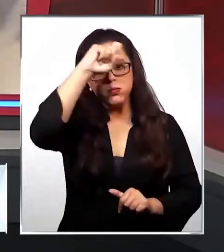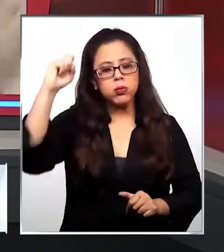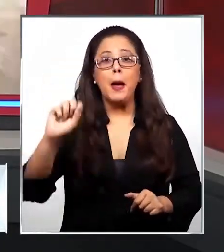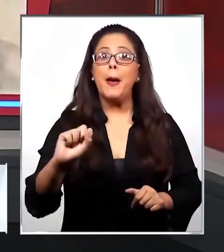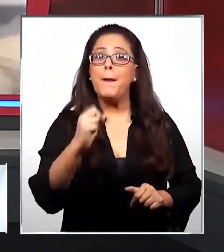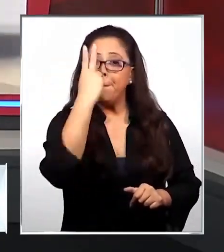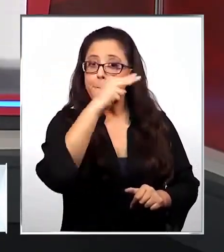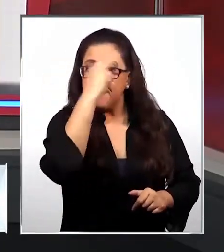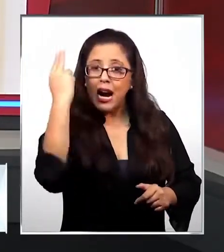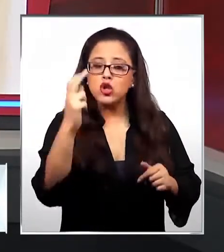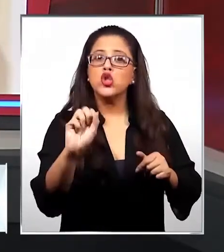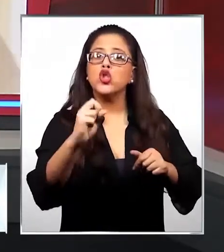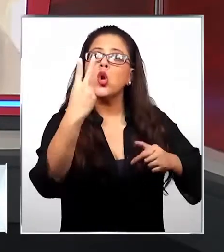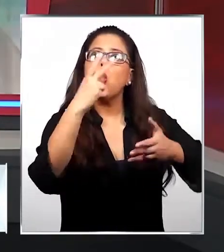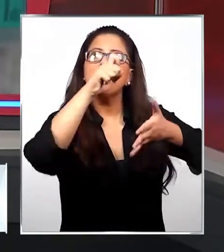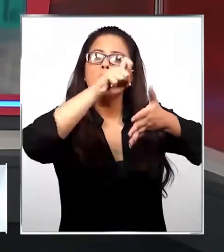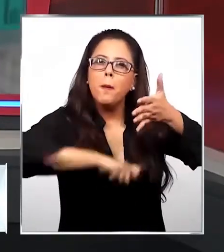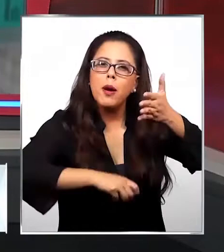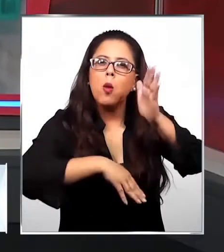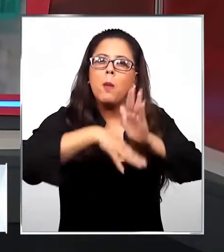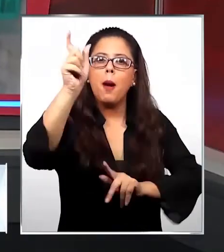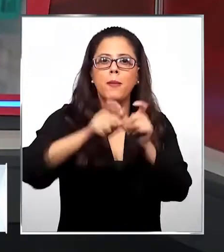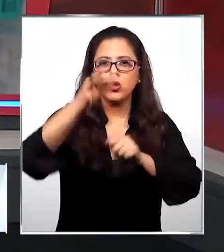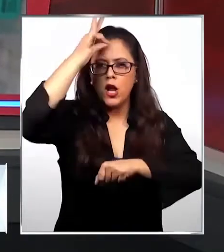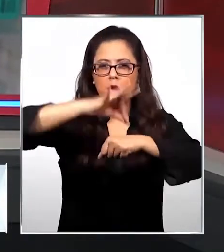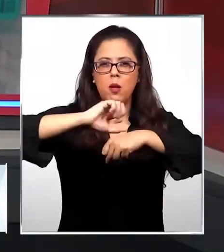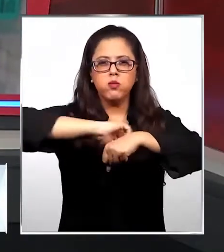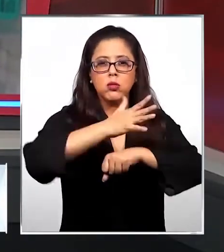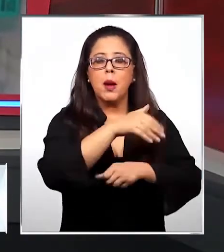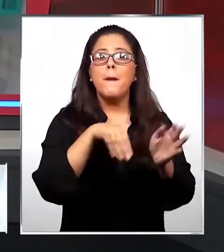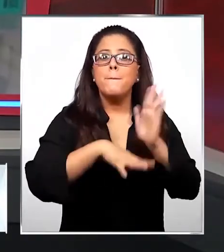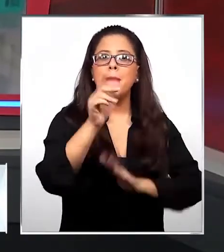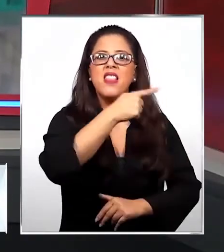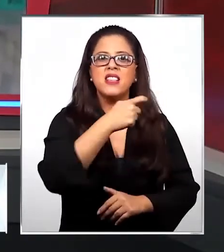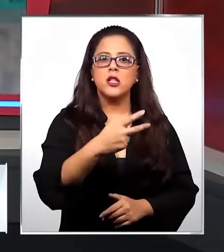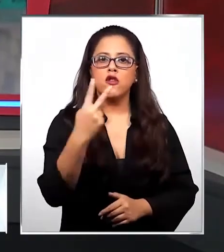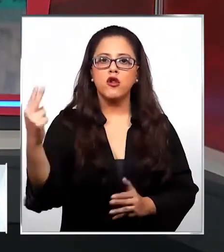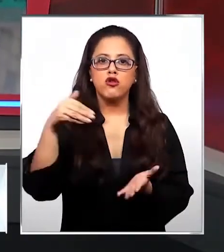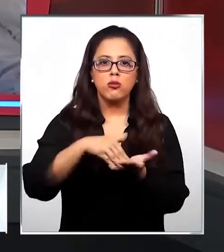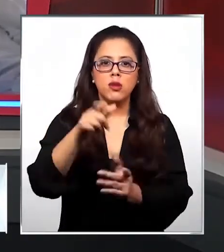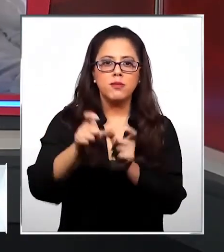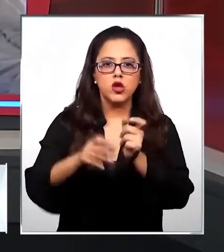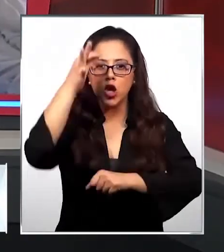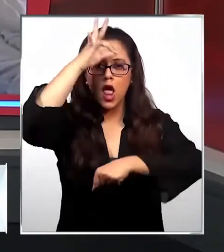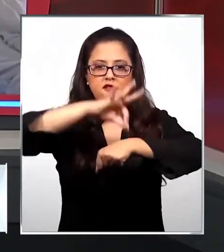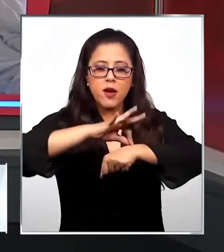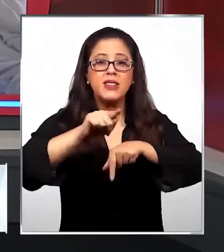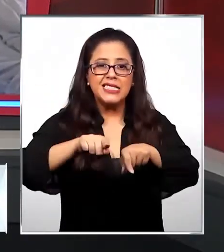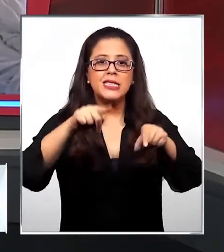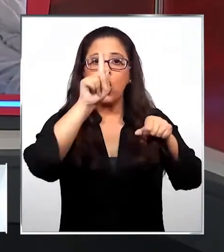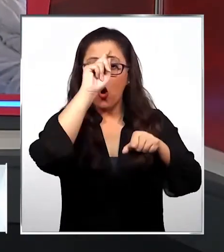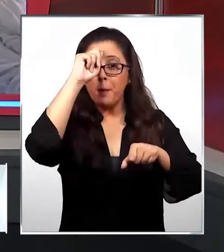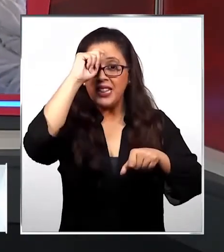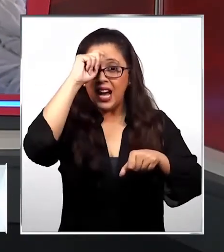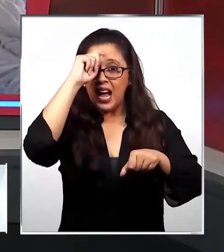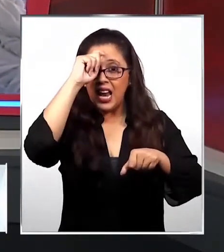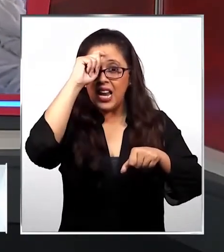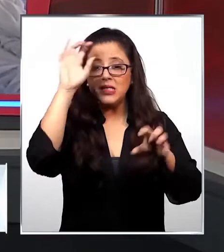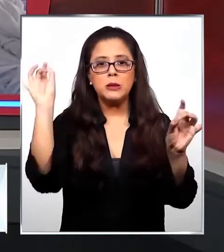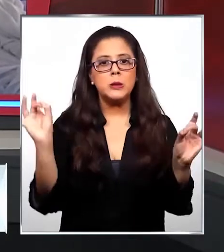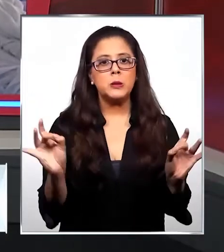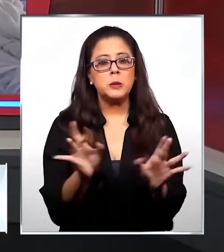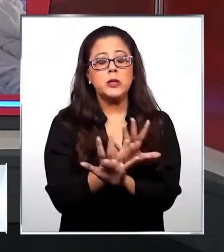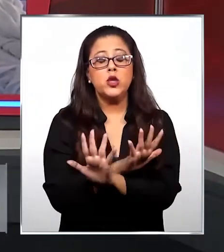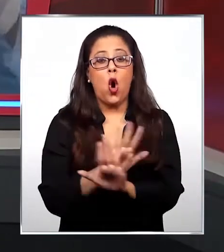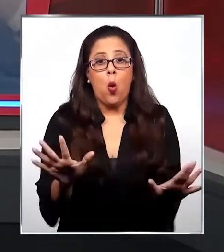el segundo mes con más contagios de toda la pandemia. Más de 122.000 personas se enfermaron, lo que tiene a los hospitales al borde